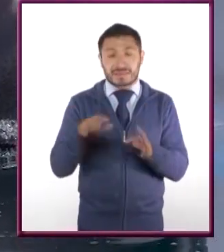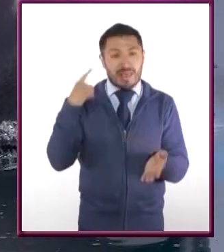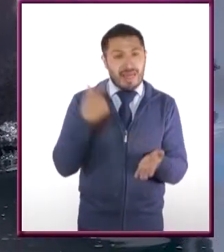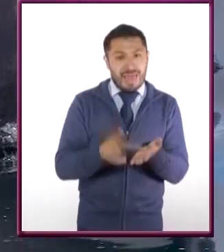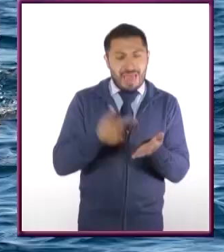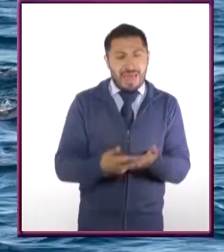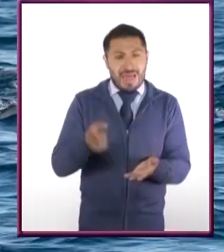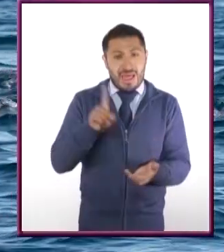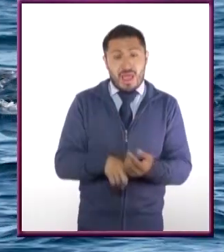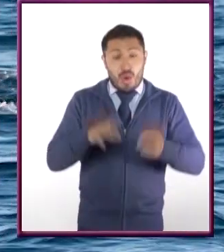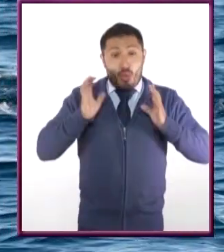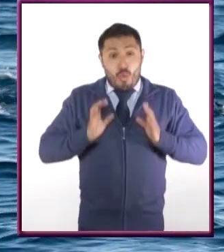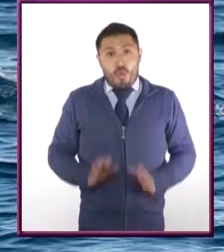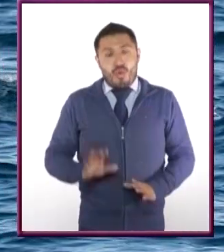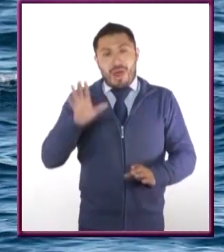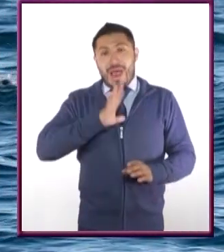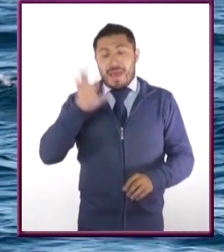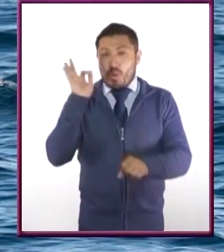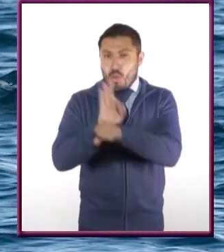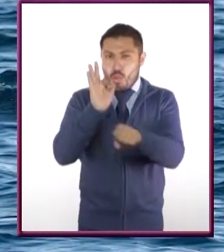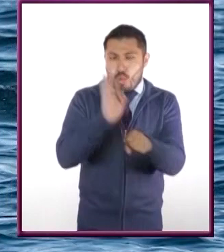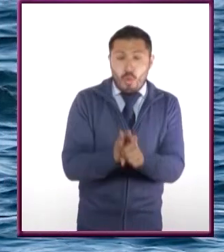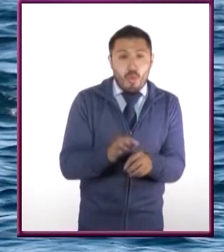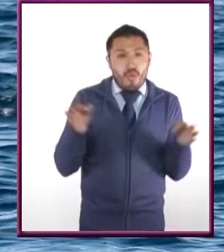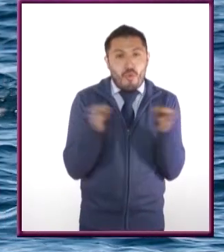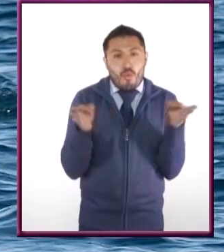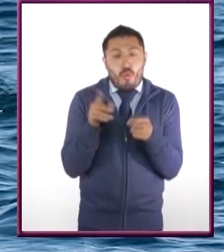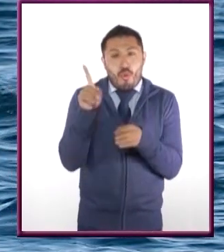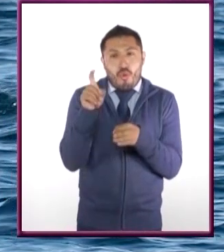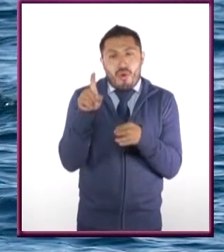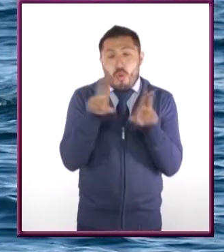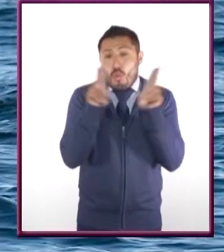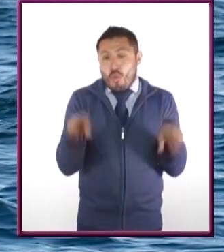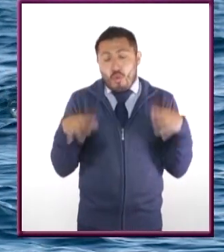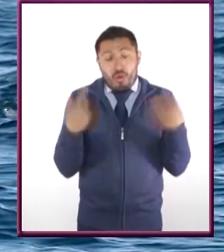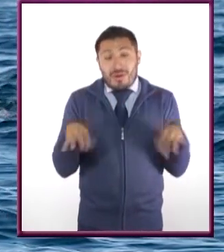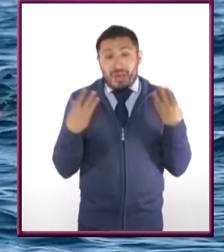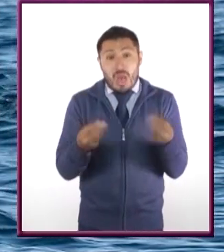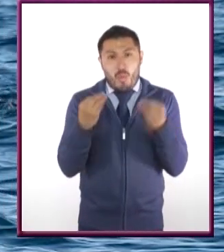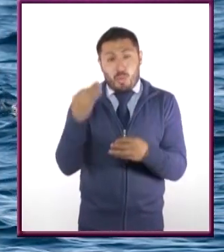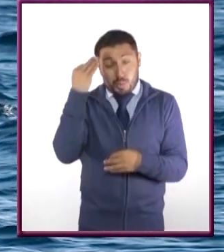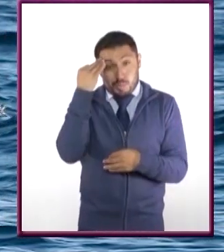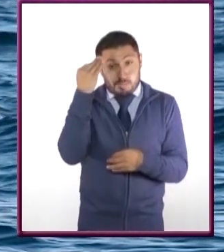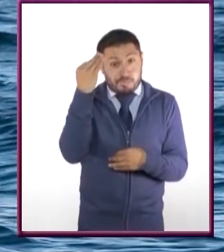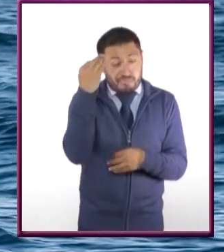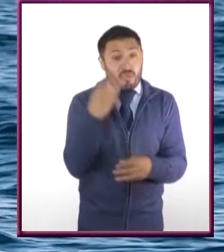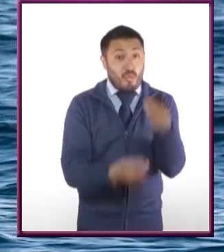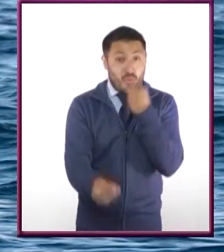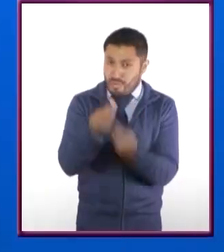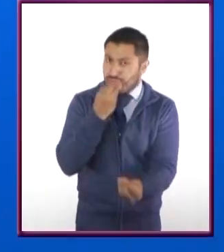grasa corporal, que las protege de las aguas heladas donde pasan la mayor parte del tiempo